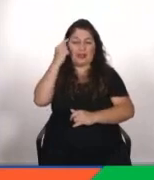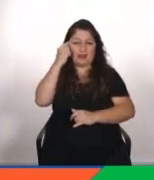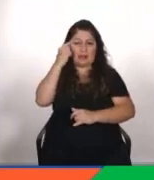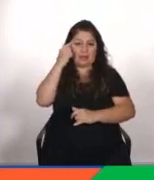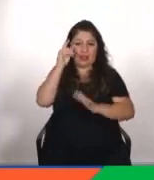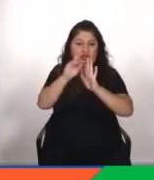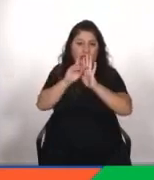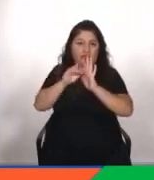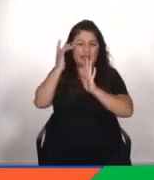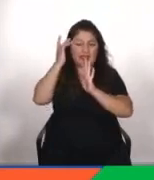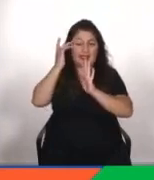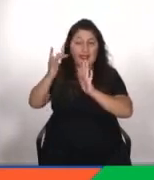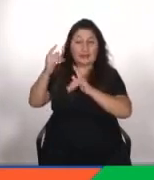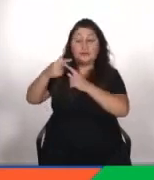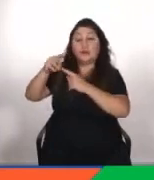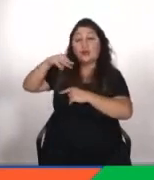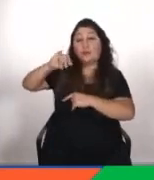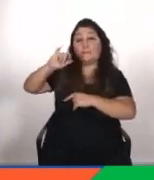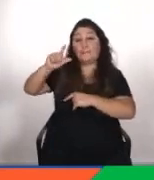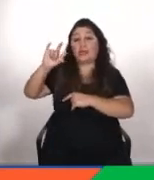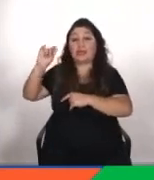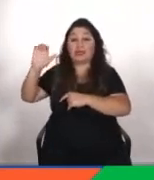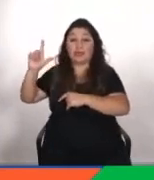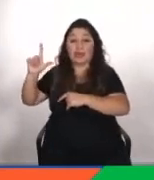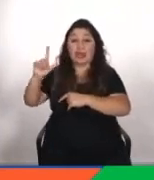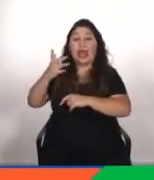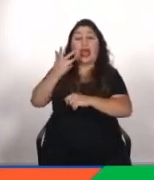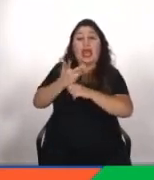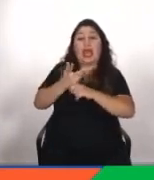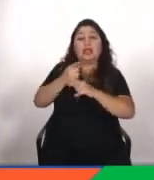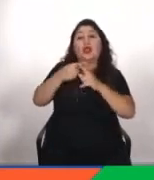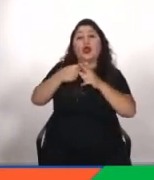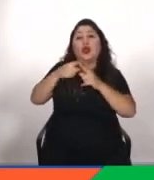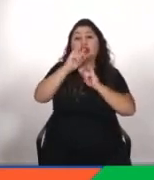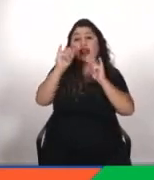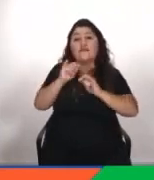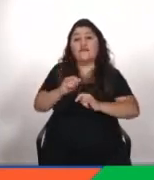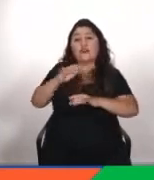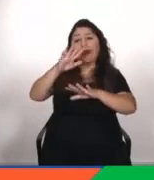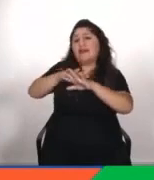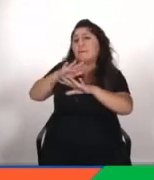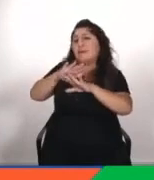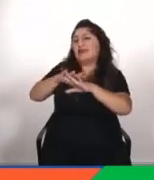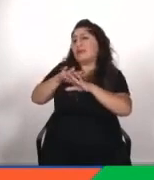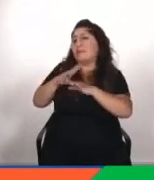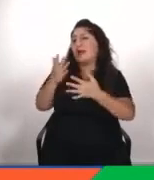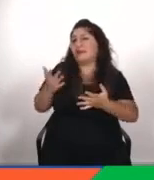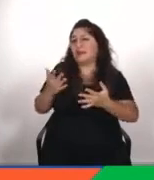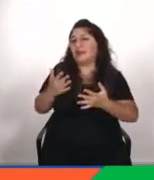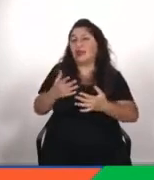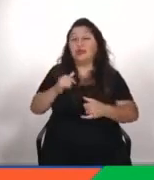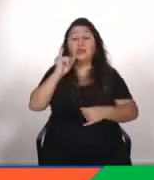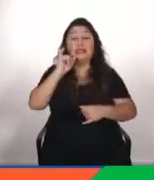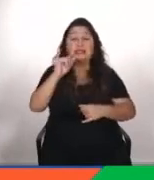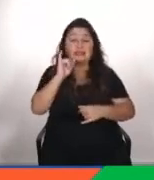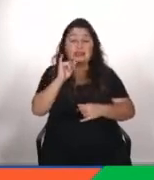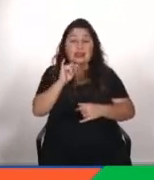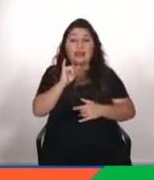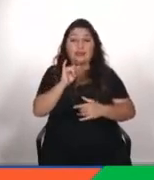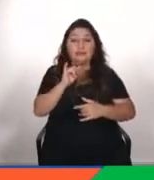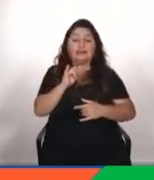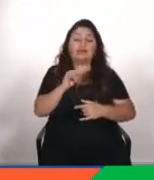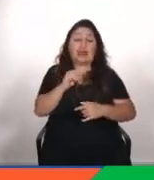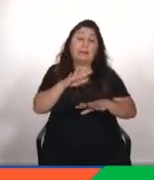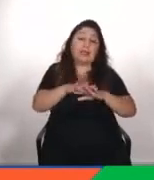Miguel Salgado nos pregunta, ¿hay una forma de matemática alternativa actualmente? Sí, yo creo que sí, que la matemática que